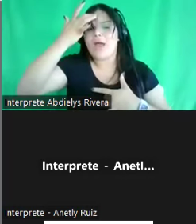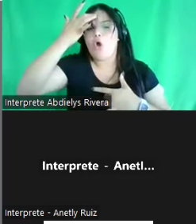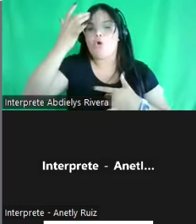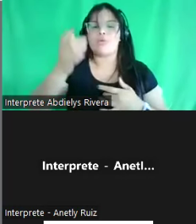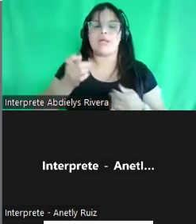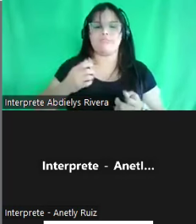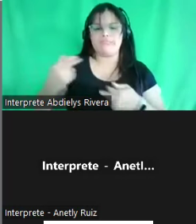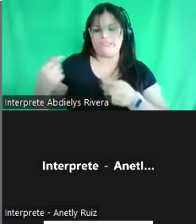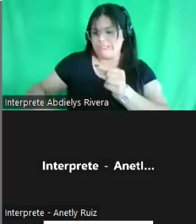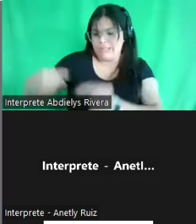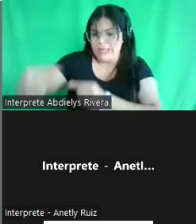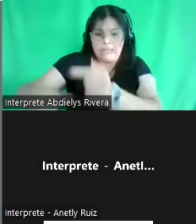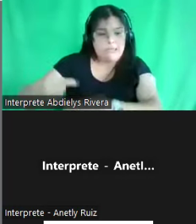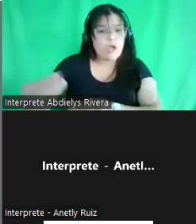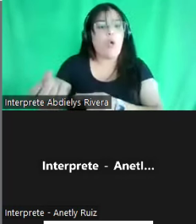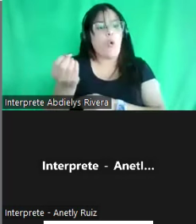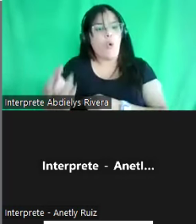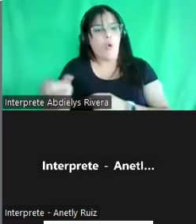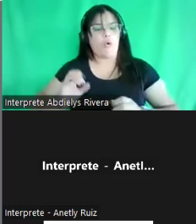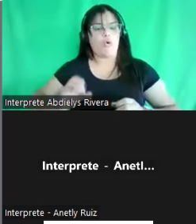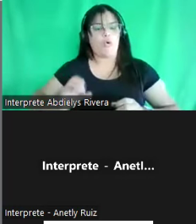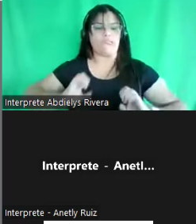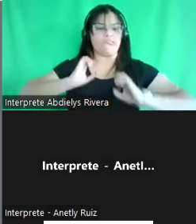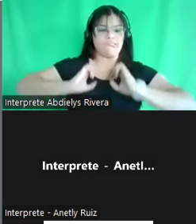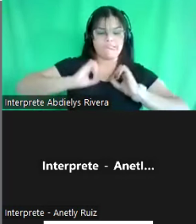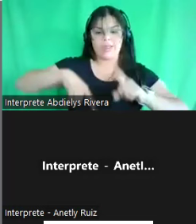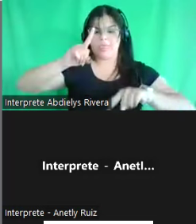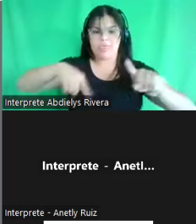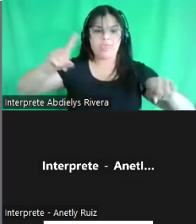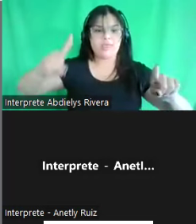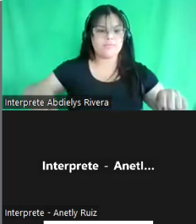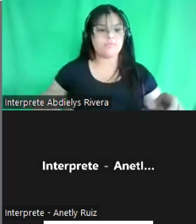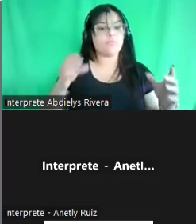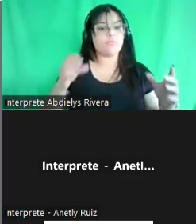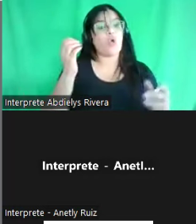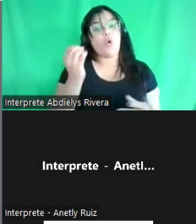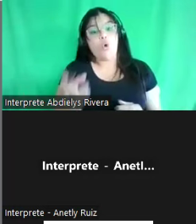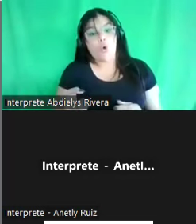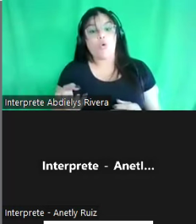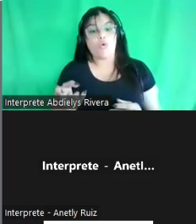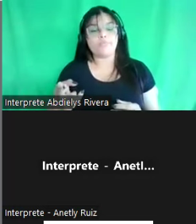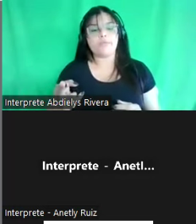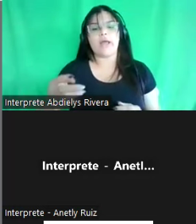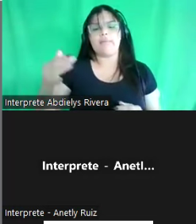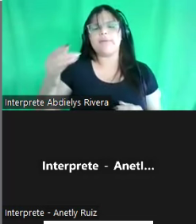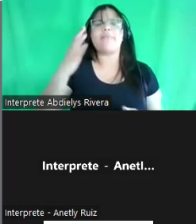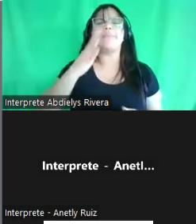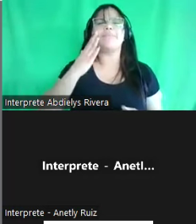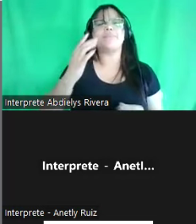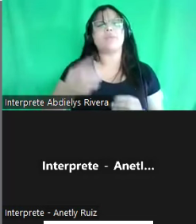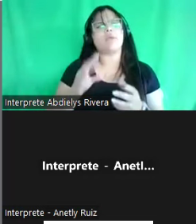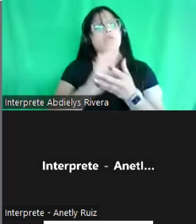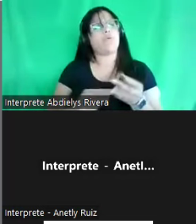emocional. Y más bien, el título 2 también nos habla sobre las condiciones mentales, que sabemos